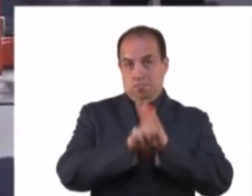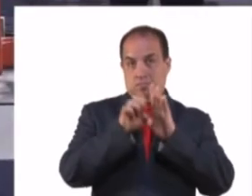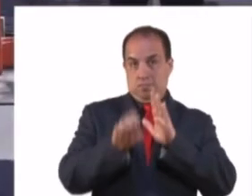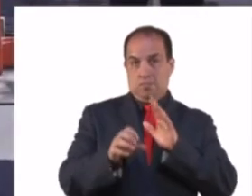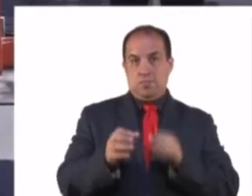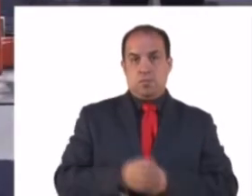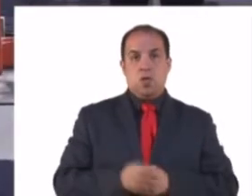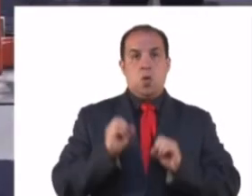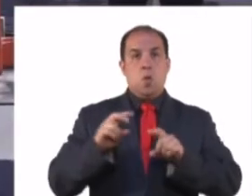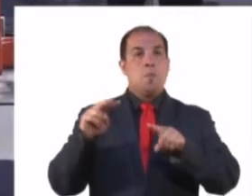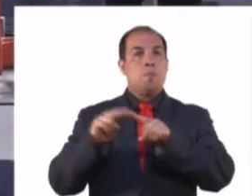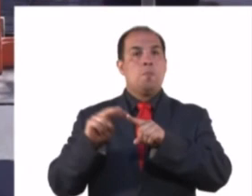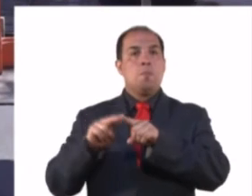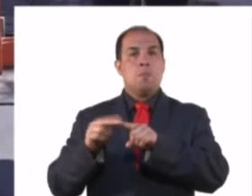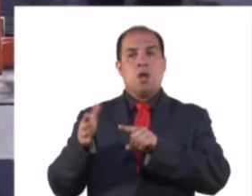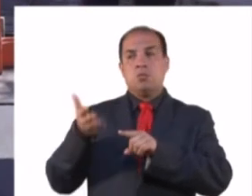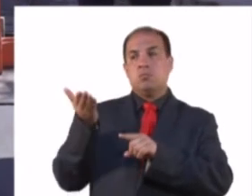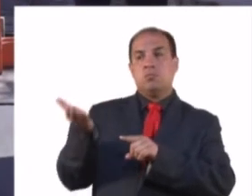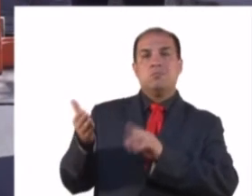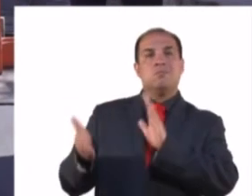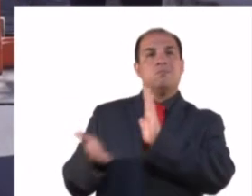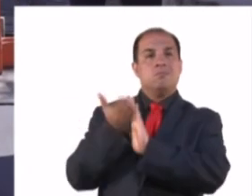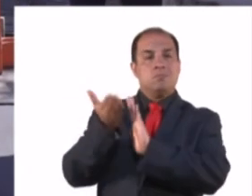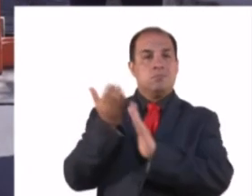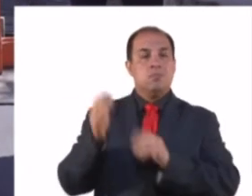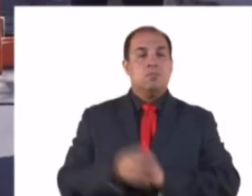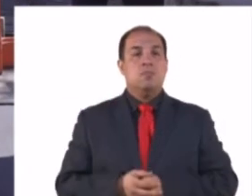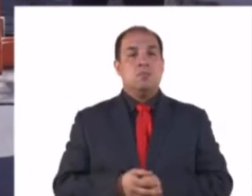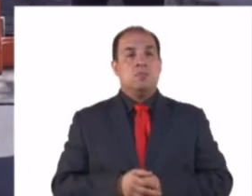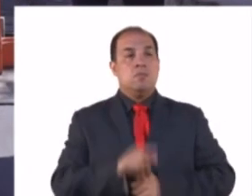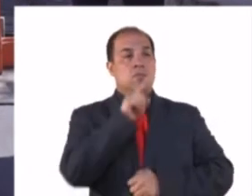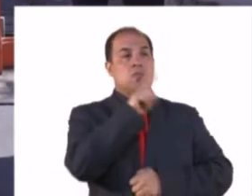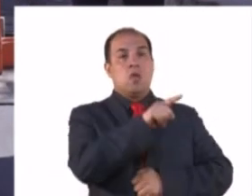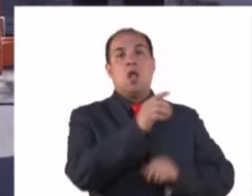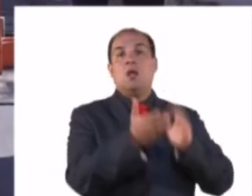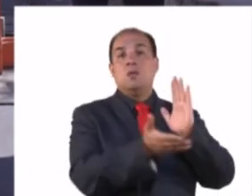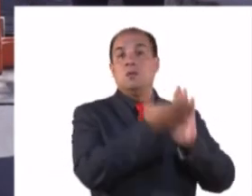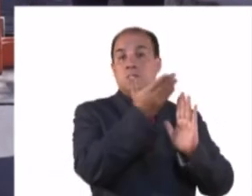a construir parques, a construir